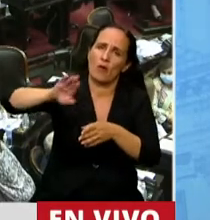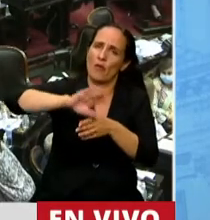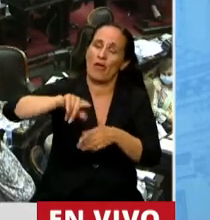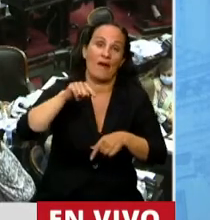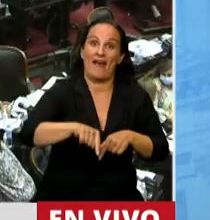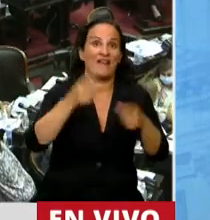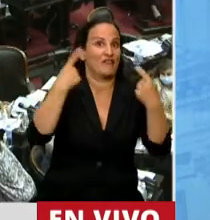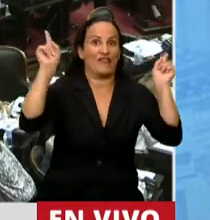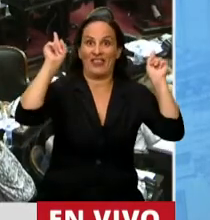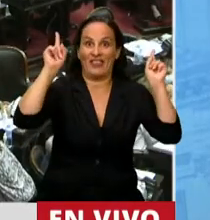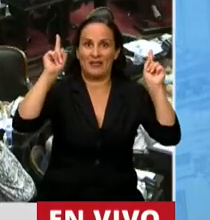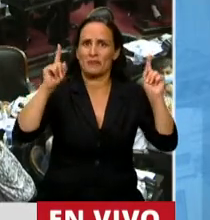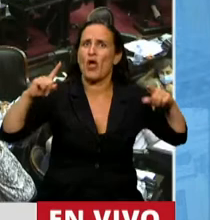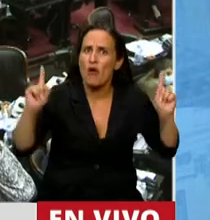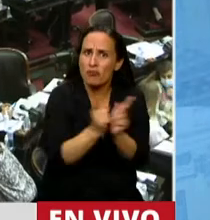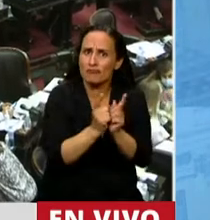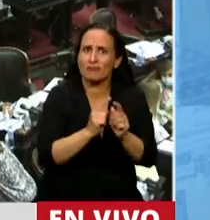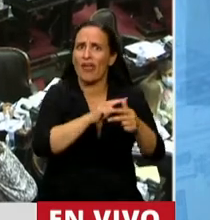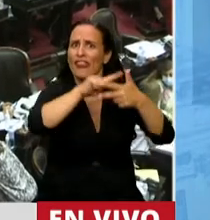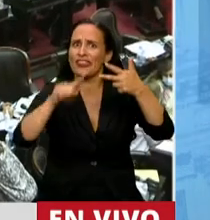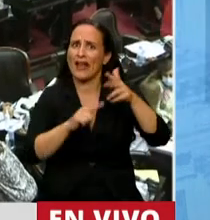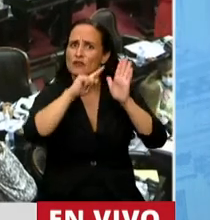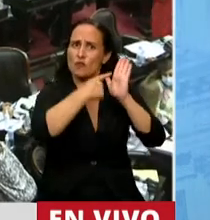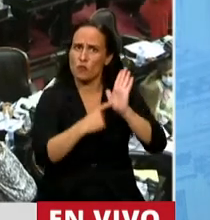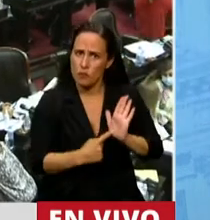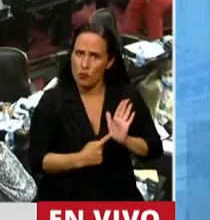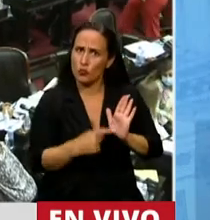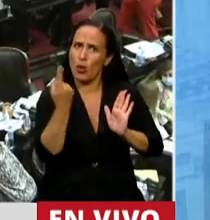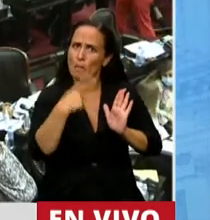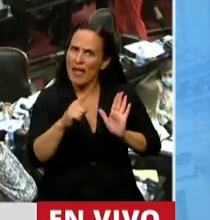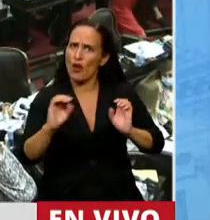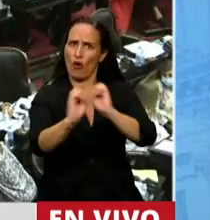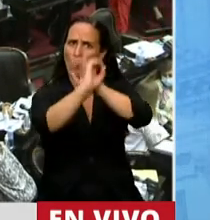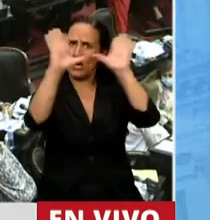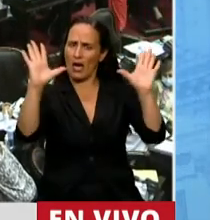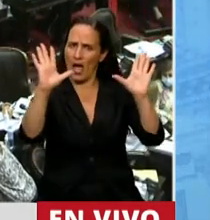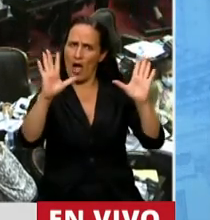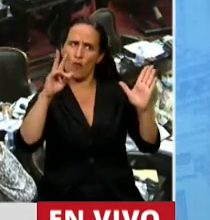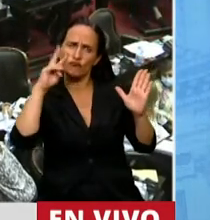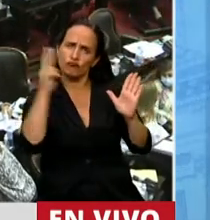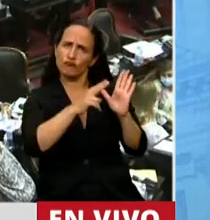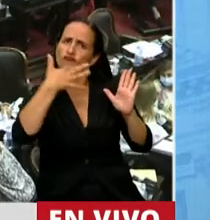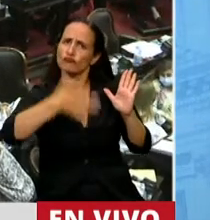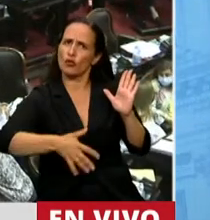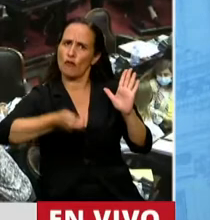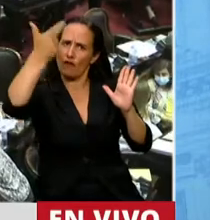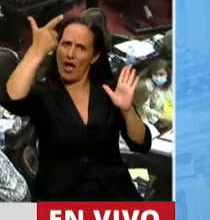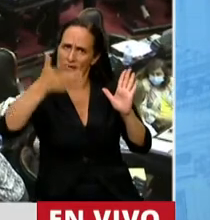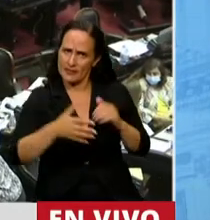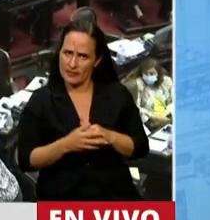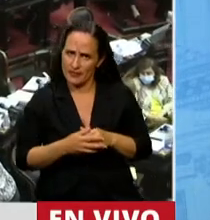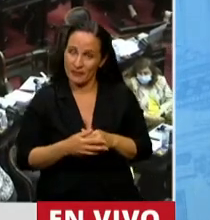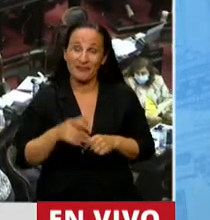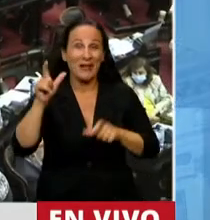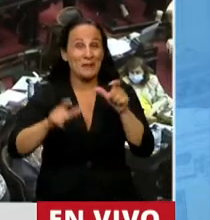sintético son tres artículos pero son claros y entendibles muchos hijos el legislador le